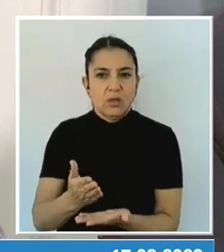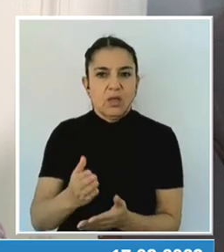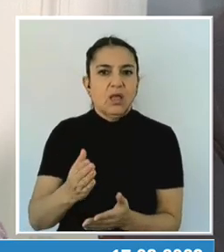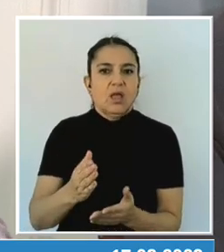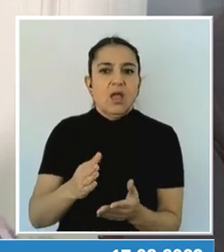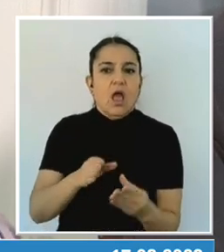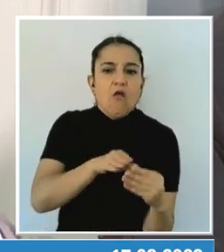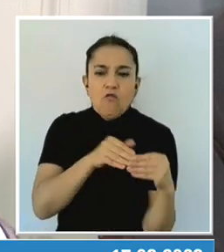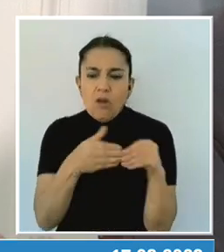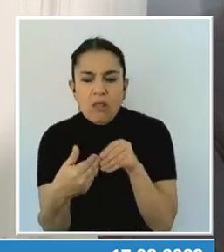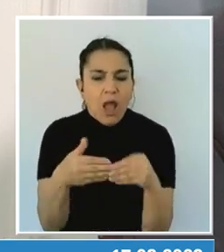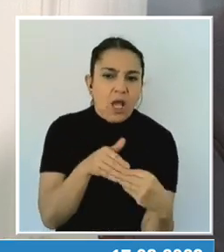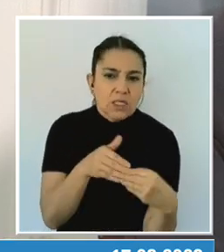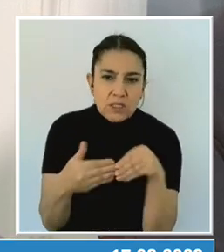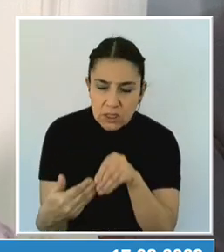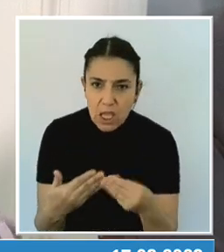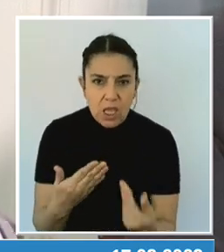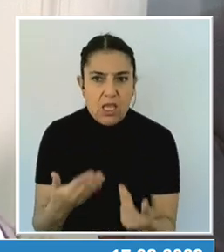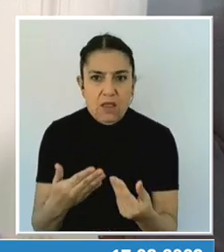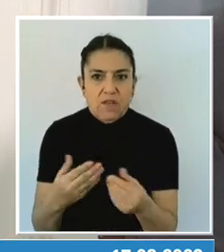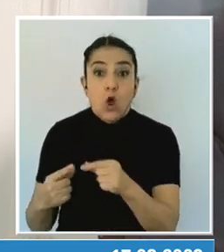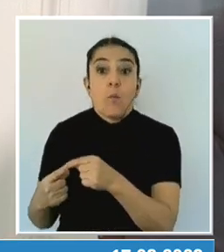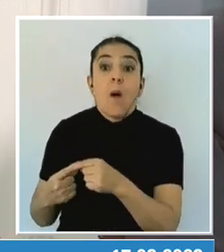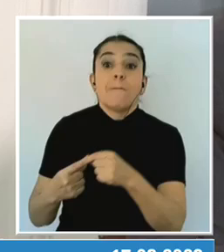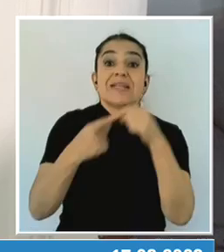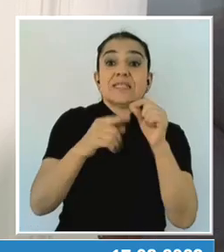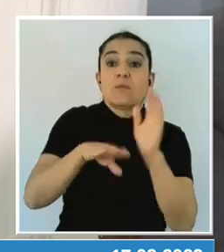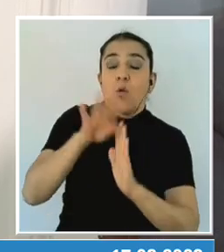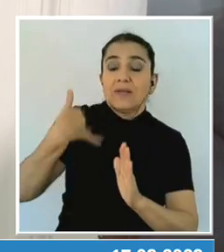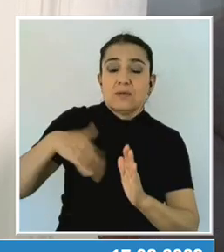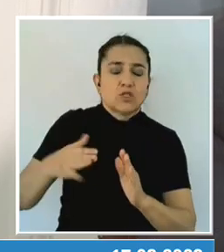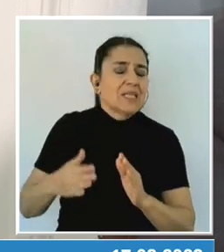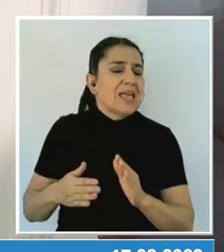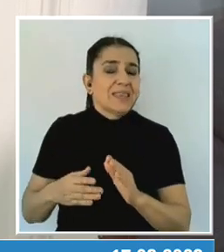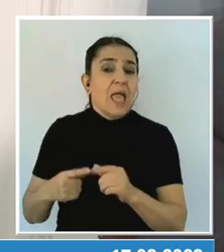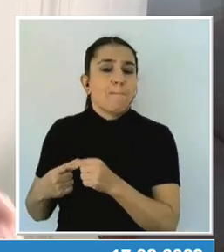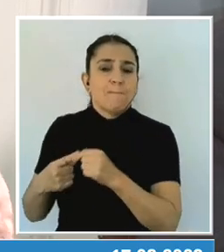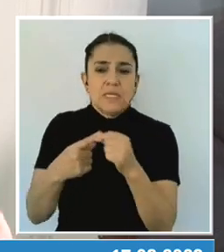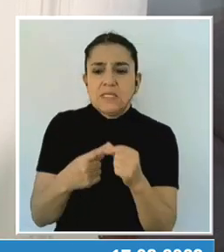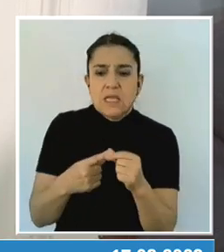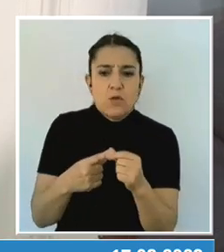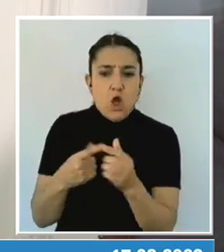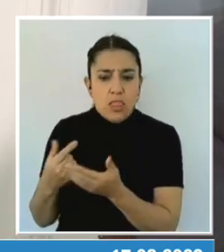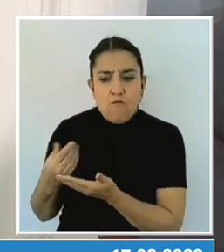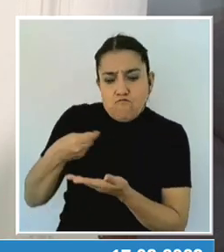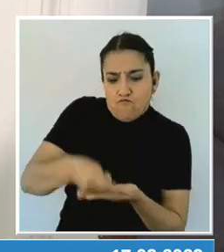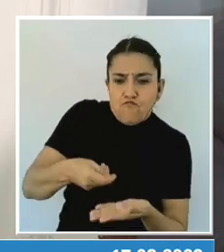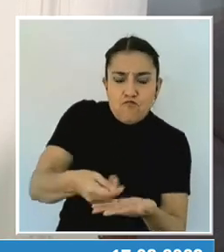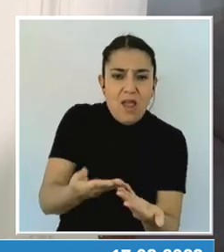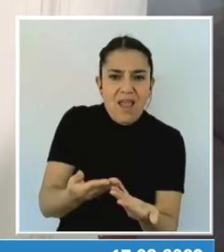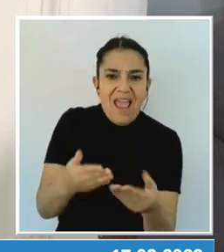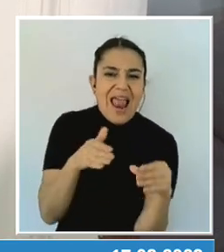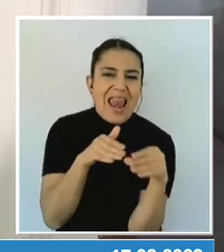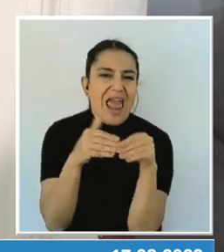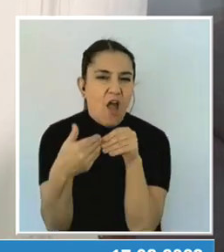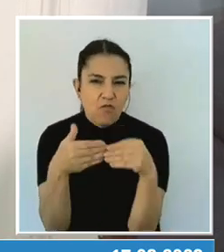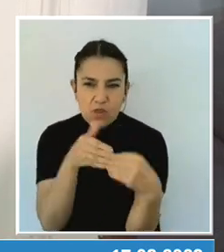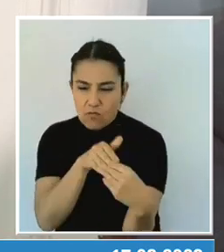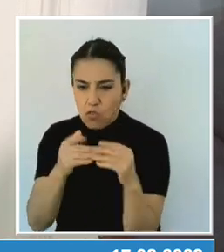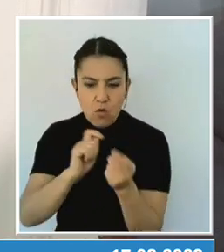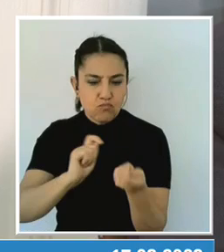principio de prioridad y de solidaridad son elásticos. Si hay egoísmo, se expande el